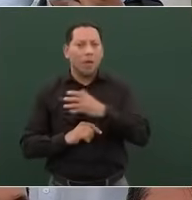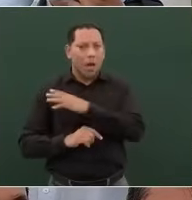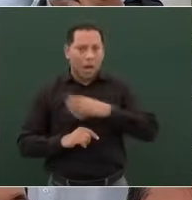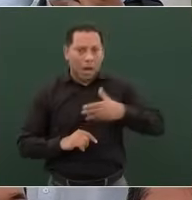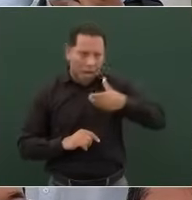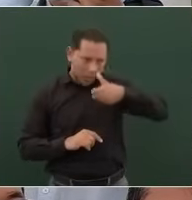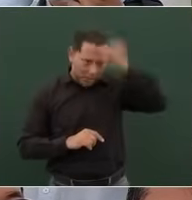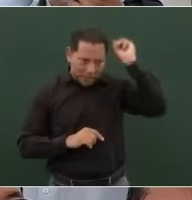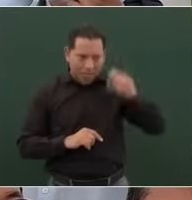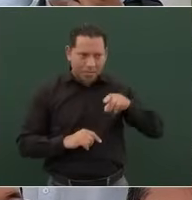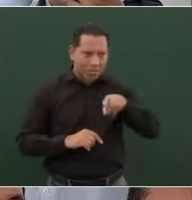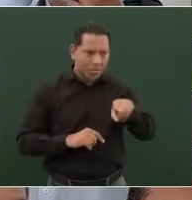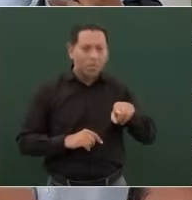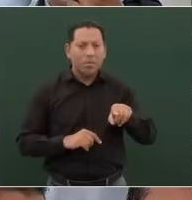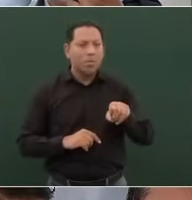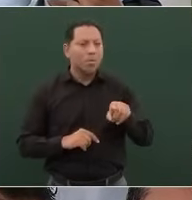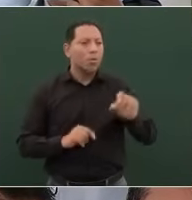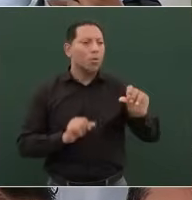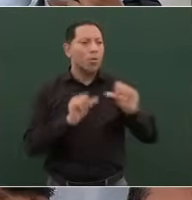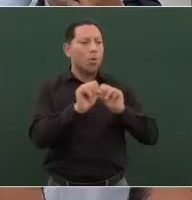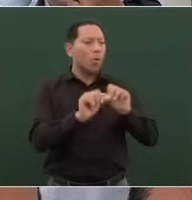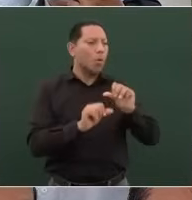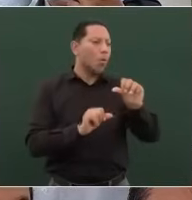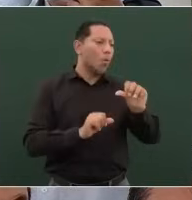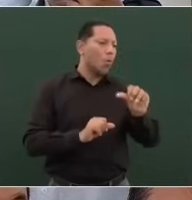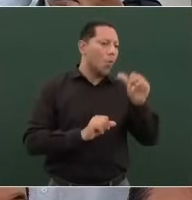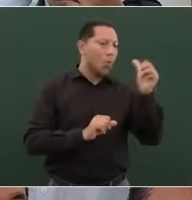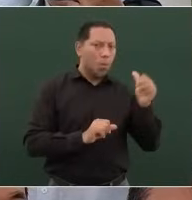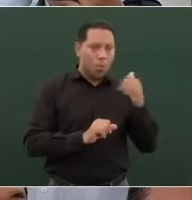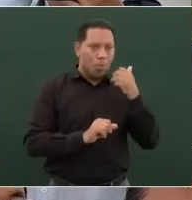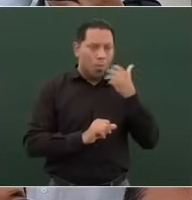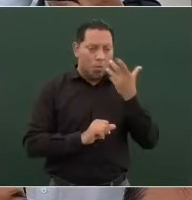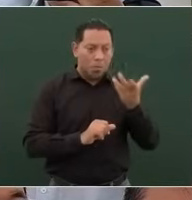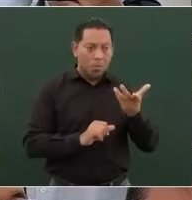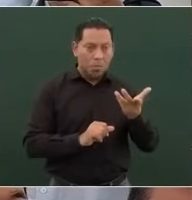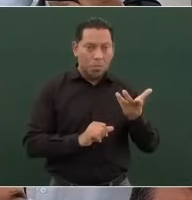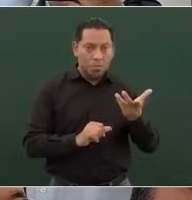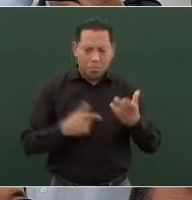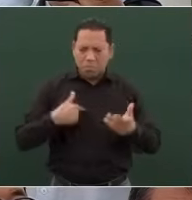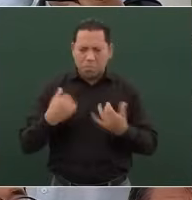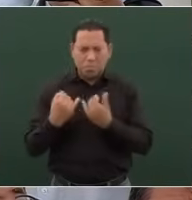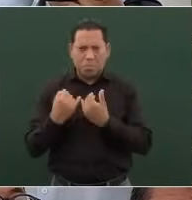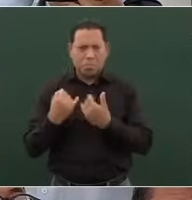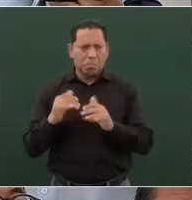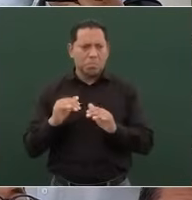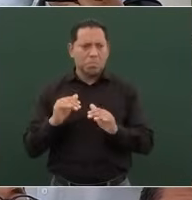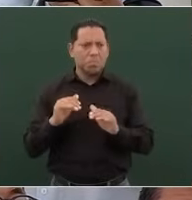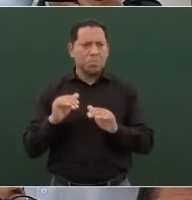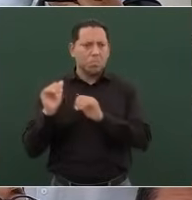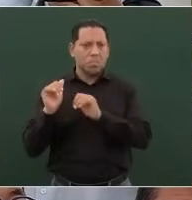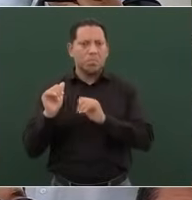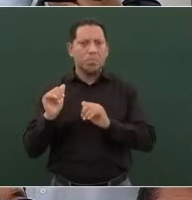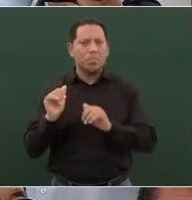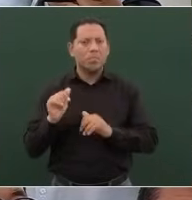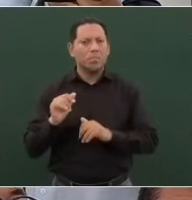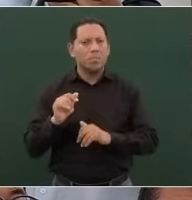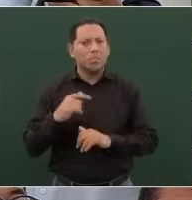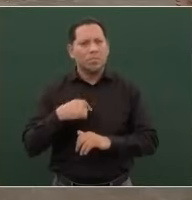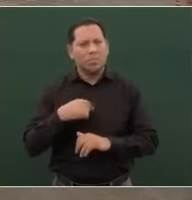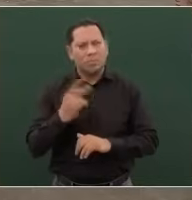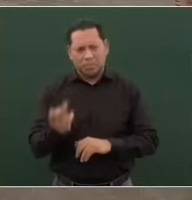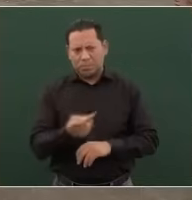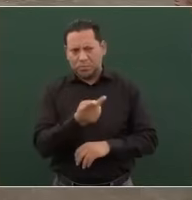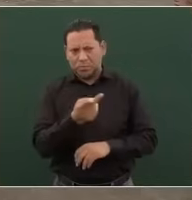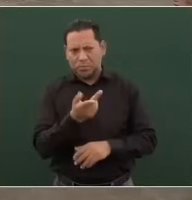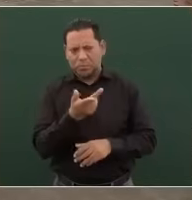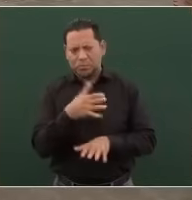declinaba por otra candidata. Preguntarle, presidente, en este tema, en esta reflexión que hace